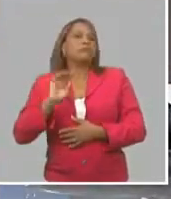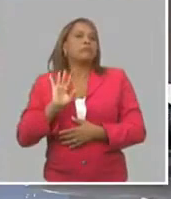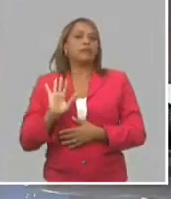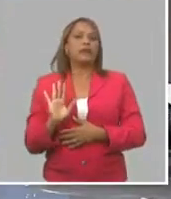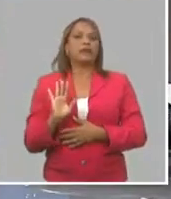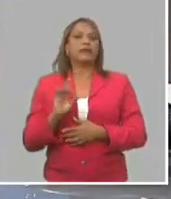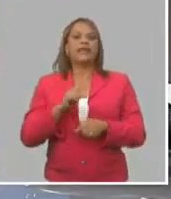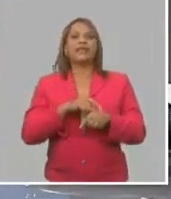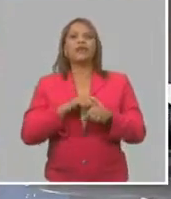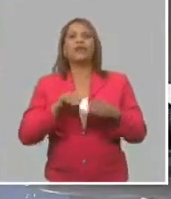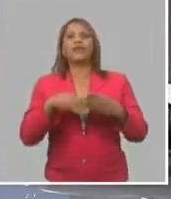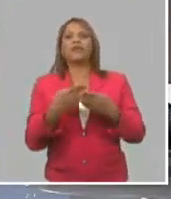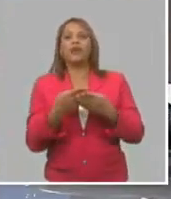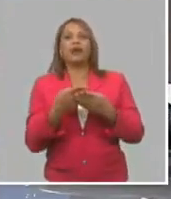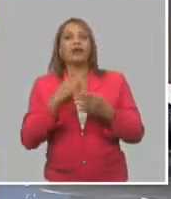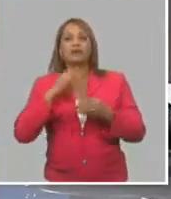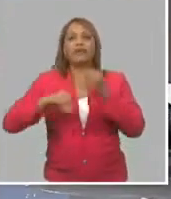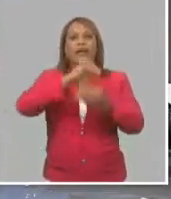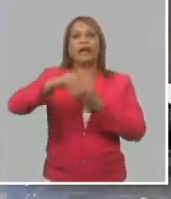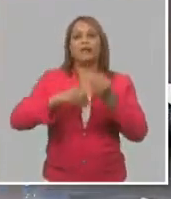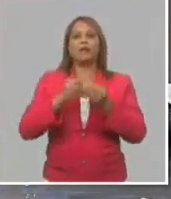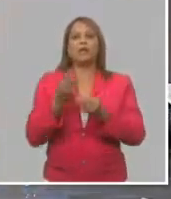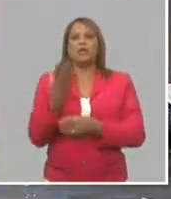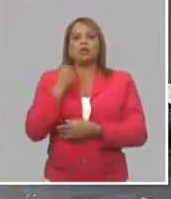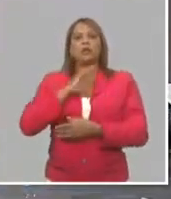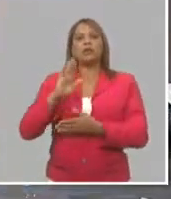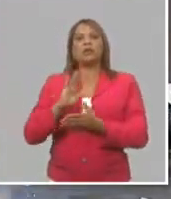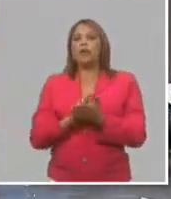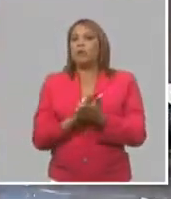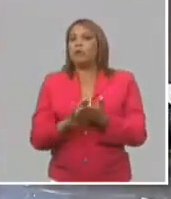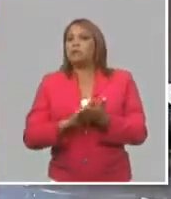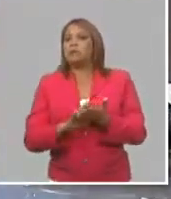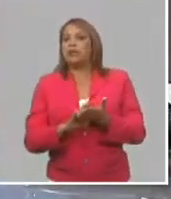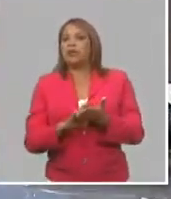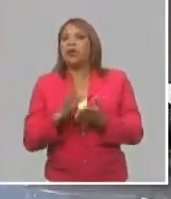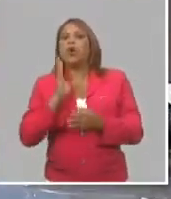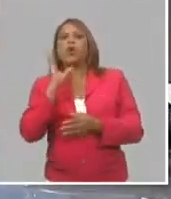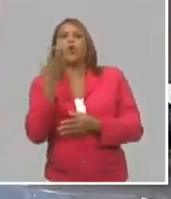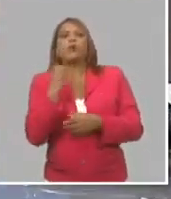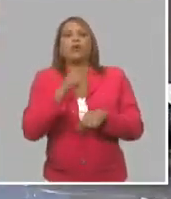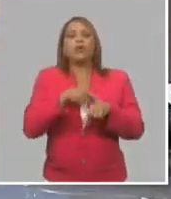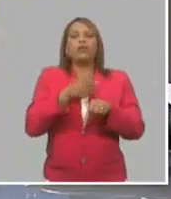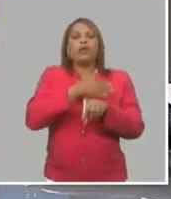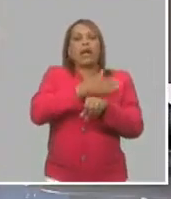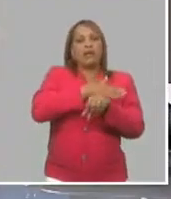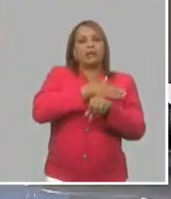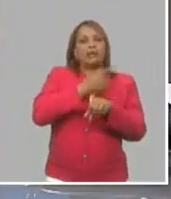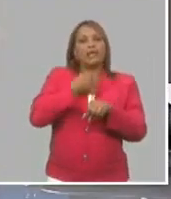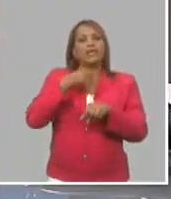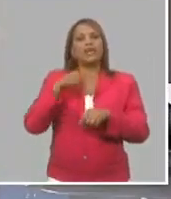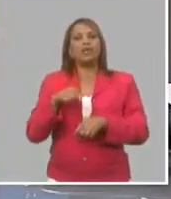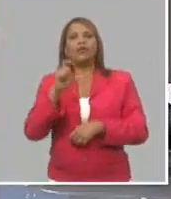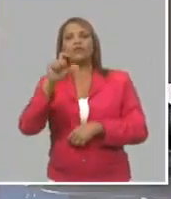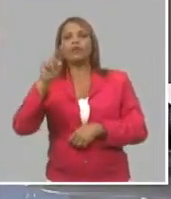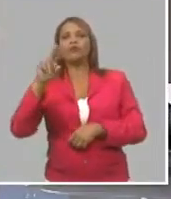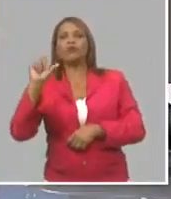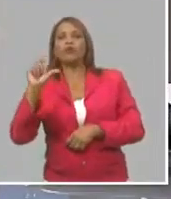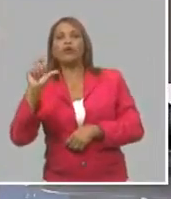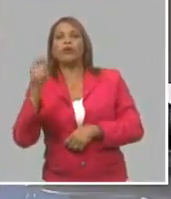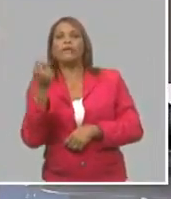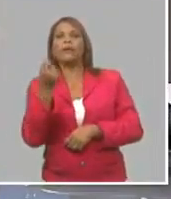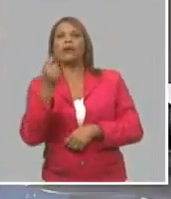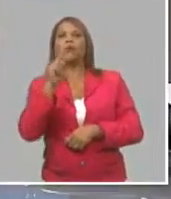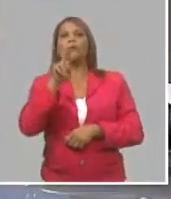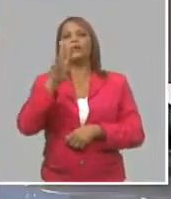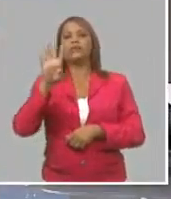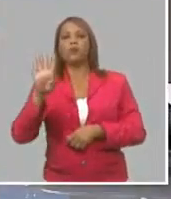si no me lo dijeron fueron unos días antes y hoy el seu se va de 24 x 1